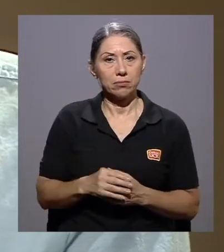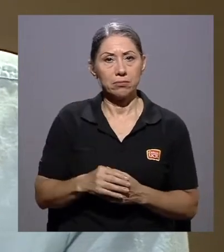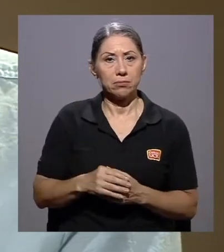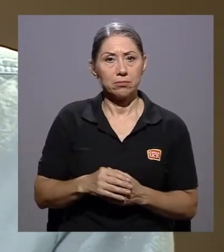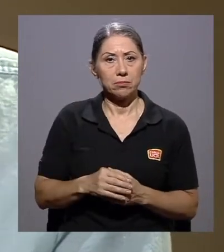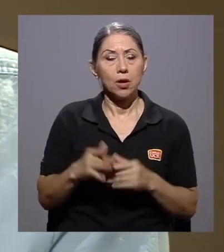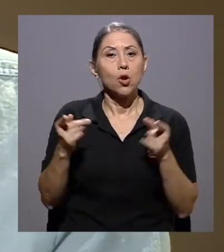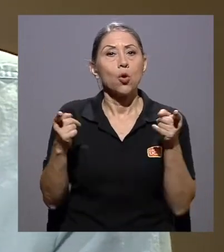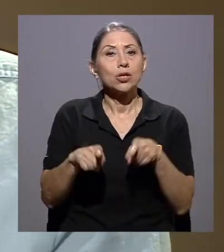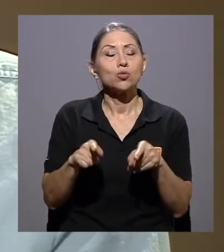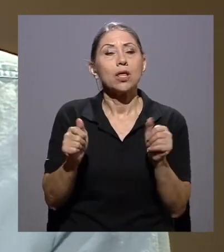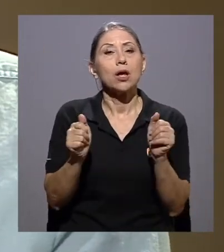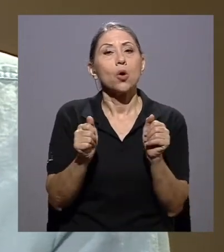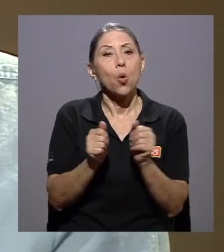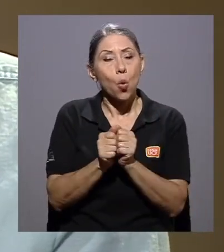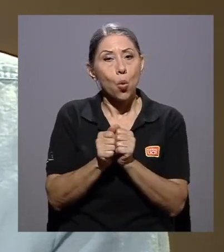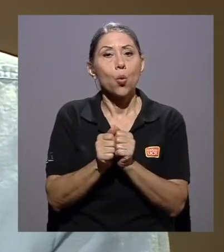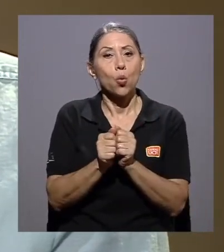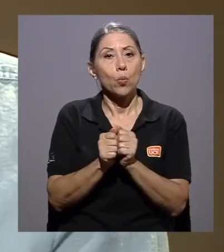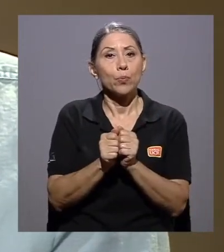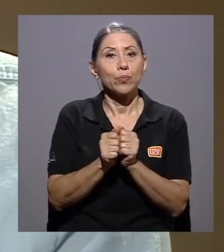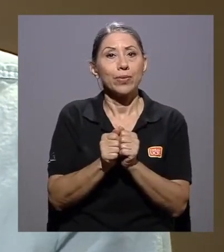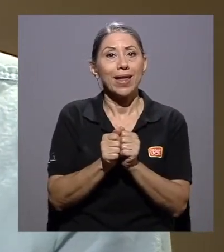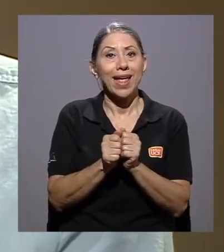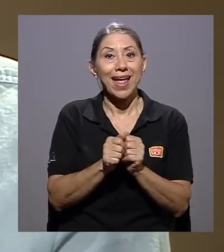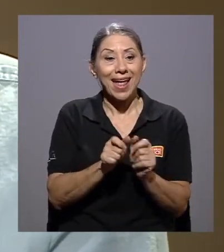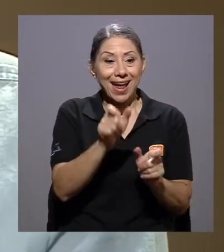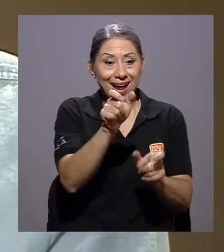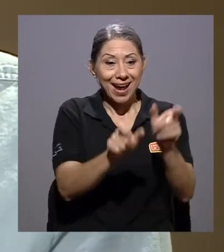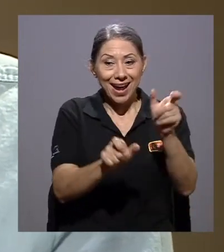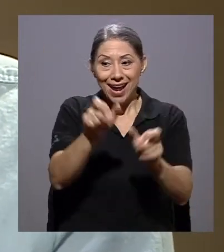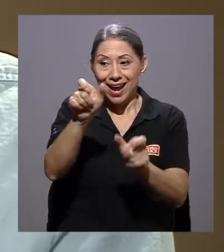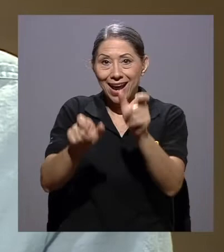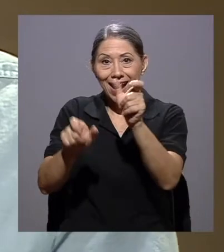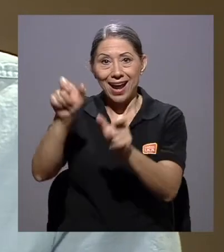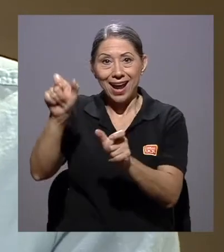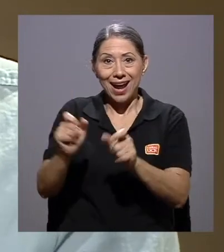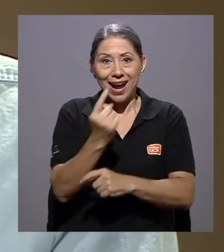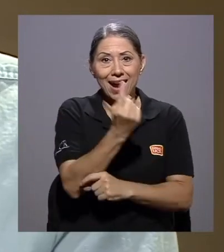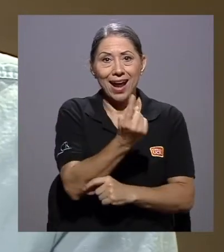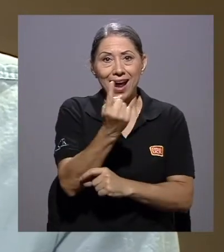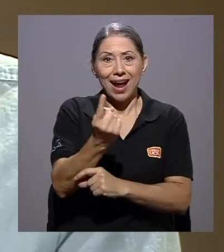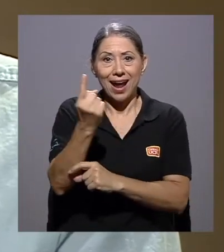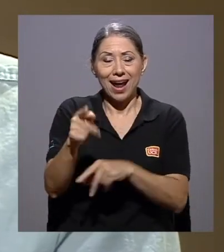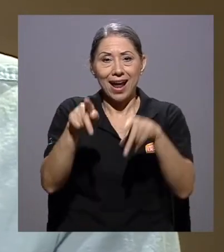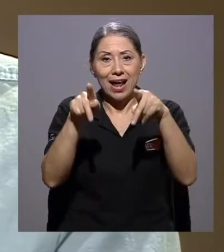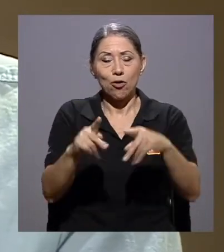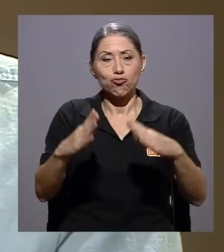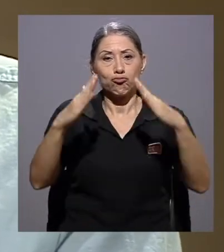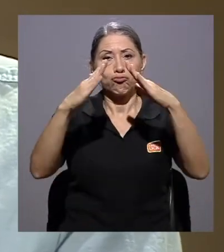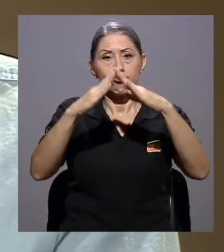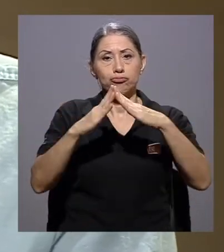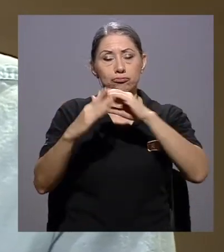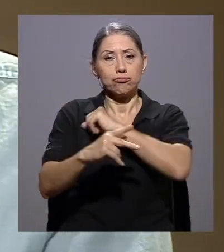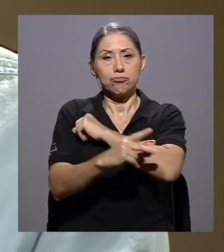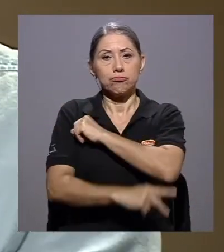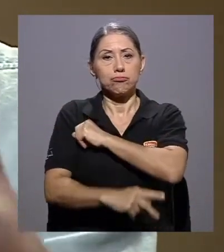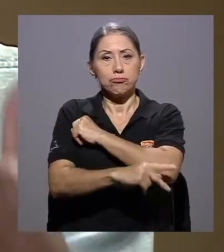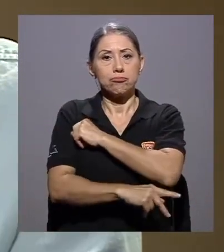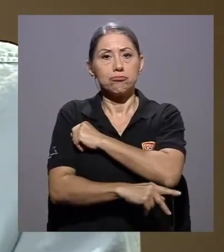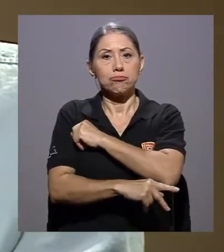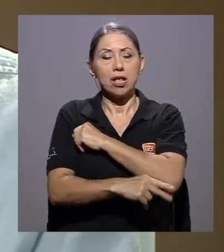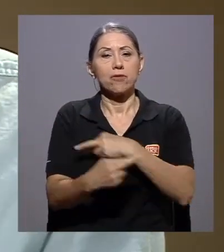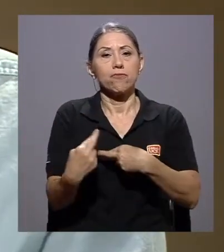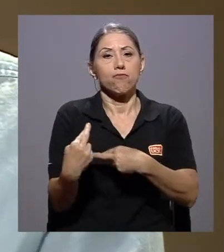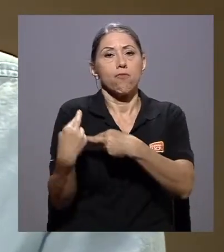lo que sucede con cada uno de los habitantes del país es responsabilidad de